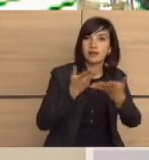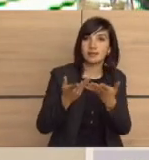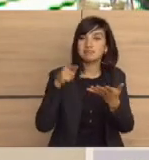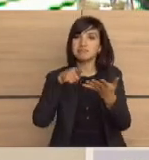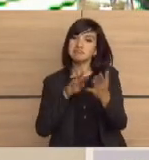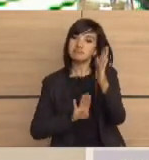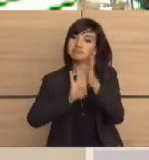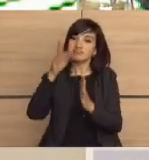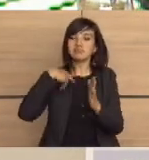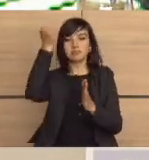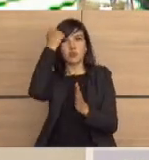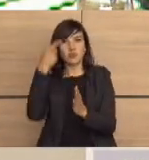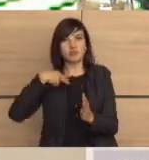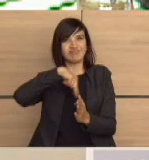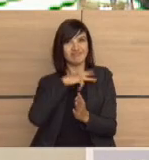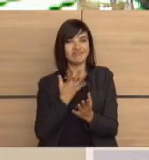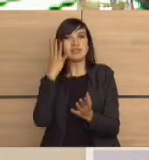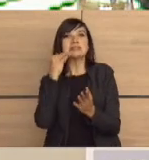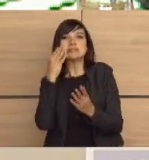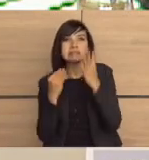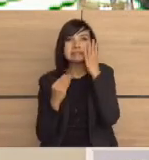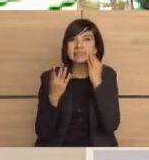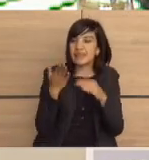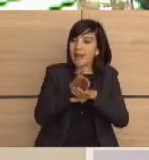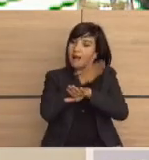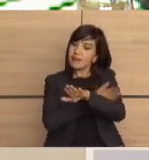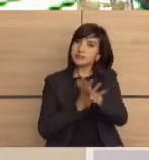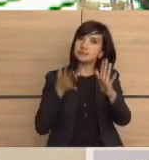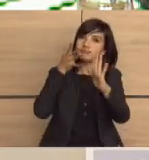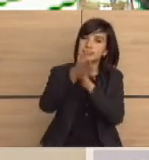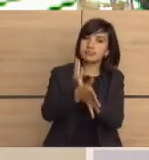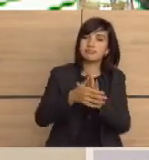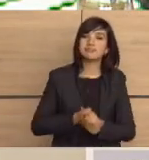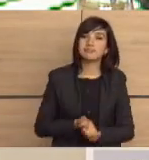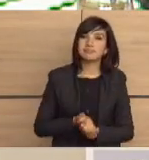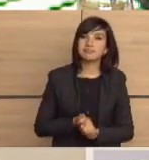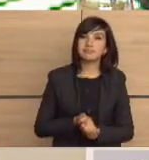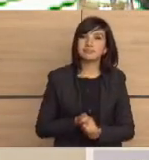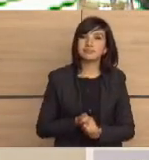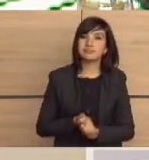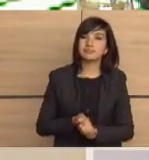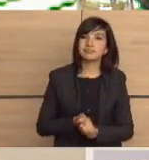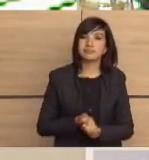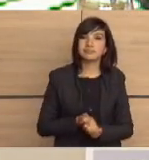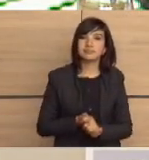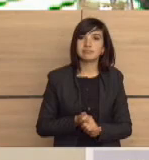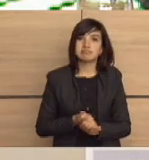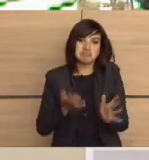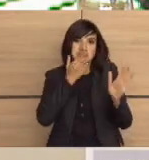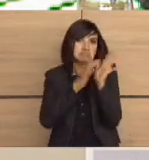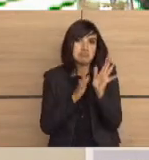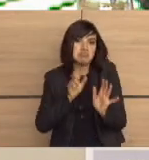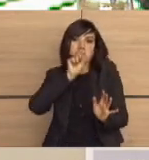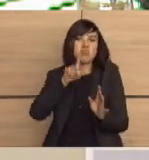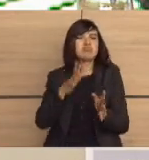como profesores, como docentes, una pregunta sobre el sentido de la ciudadanía, sobre